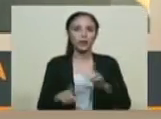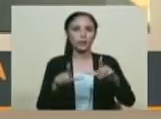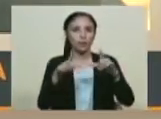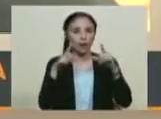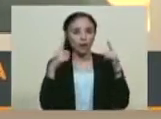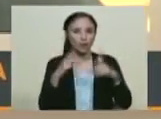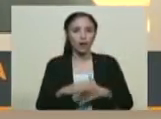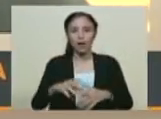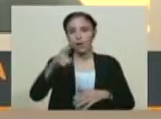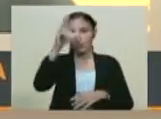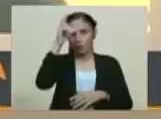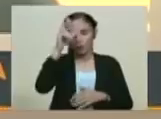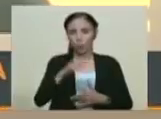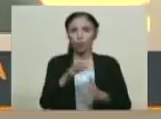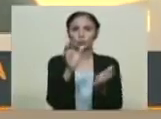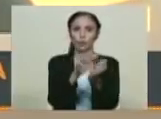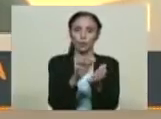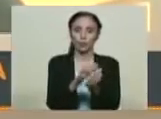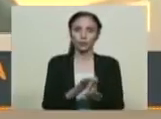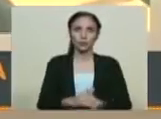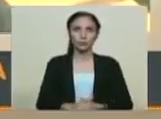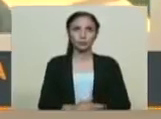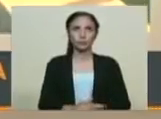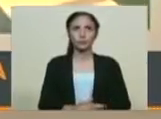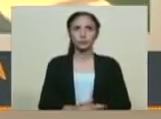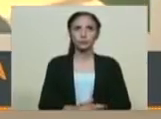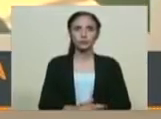Esparta, 116.